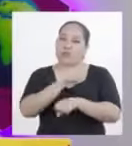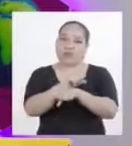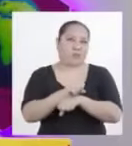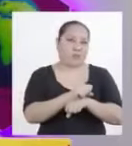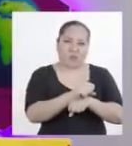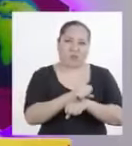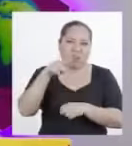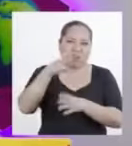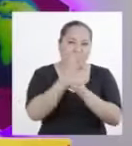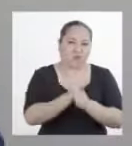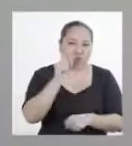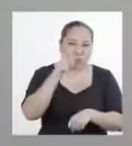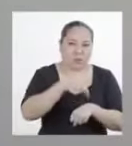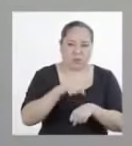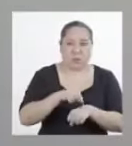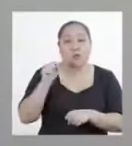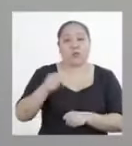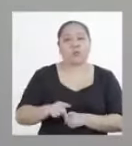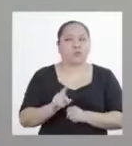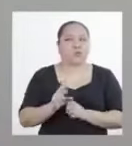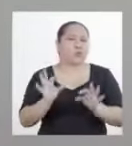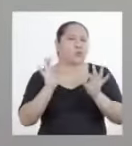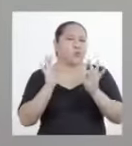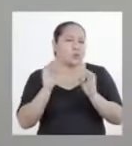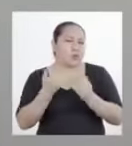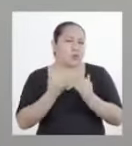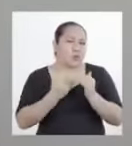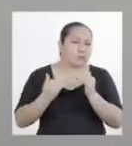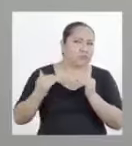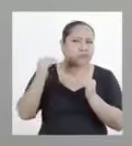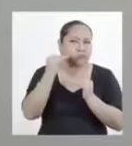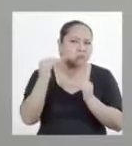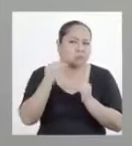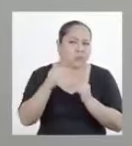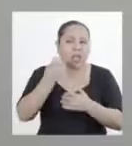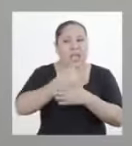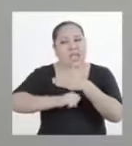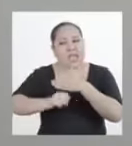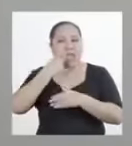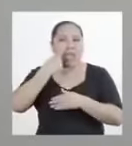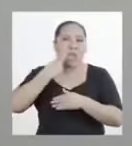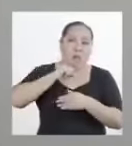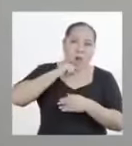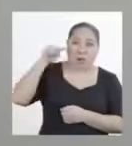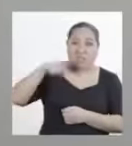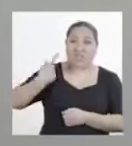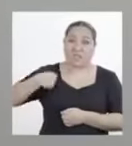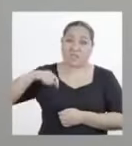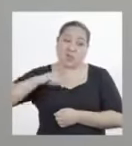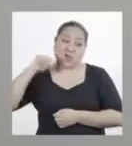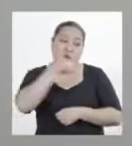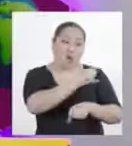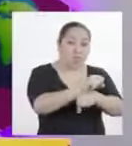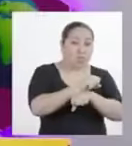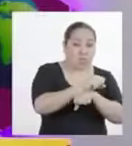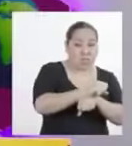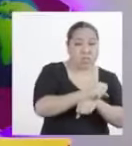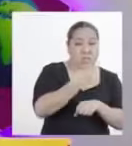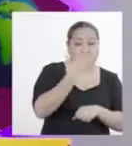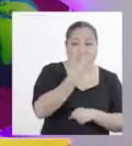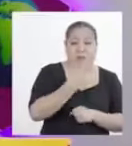según la costumbre de la época Apreciamos una suerte de privilegio en esos tiempos para hijas e hijos de españoles y esclavas